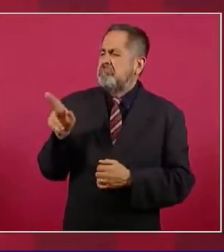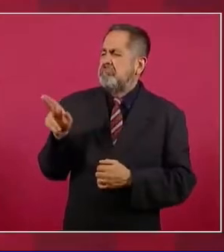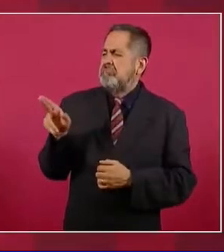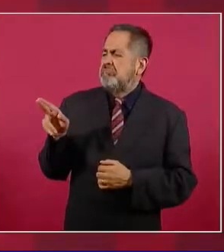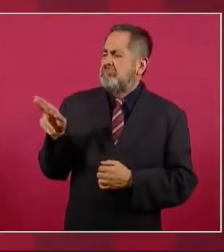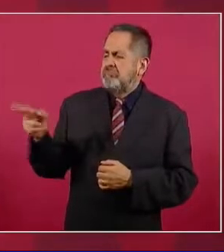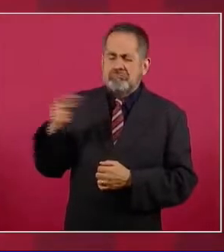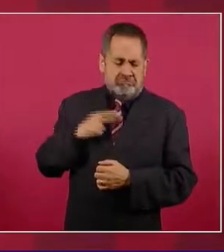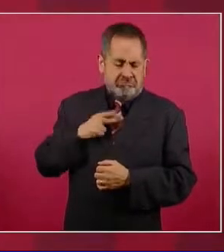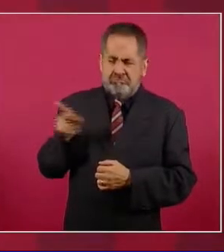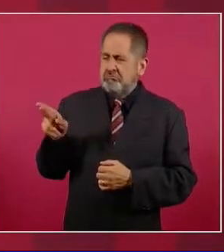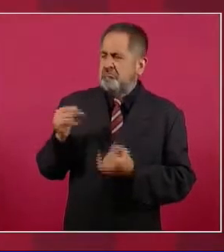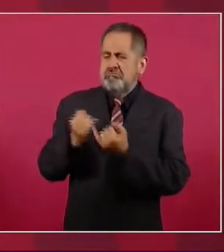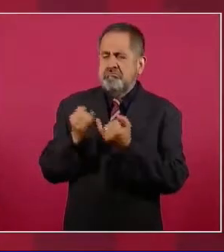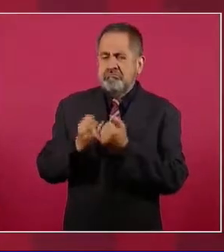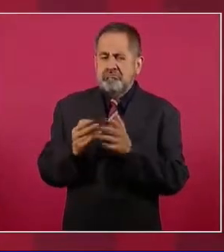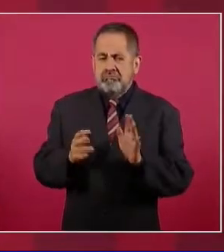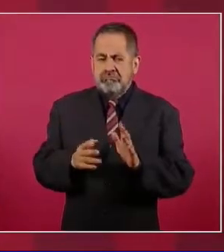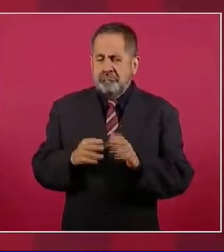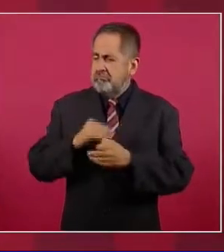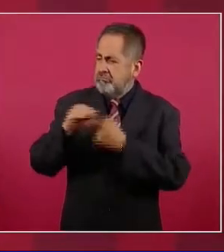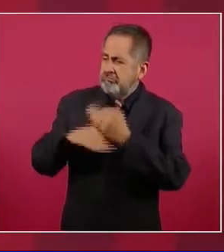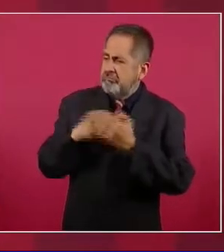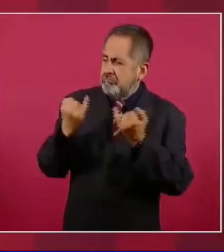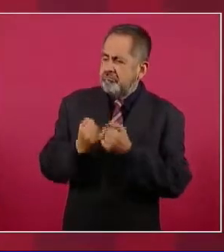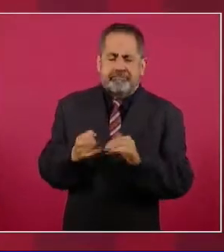de su condición o todos son peludos.